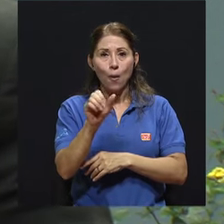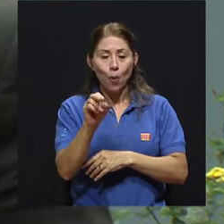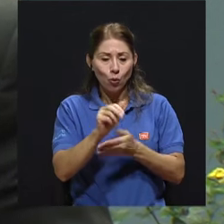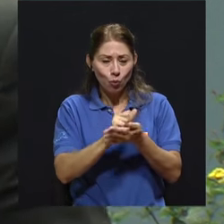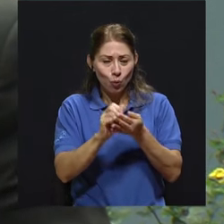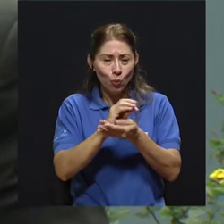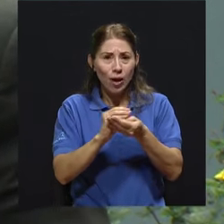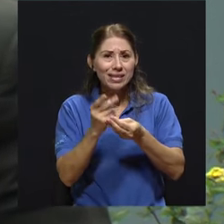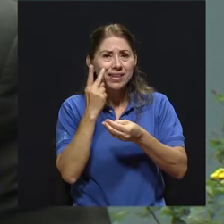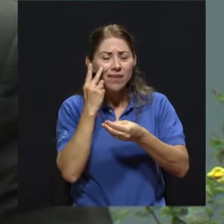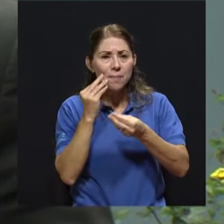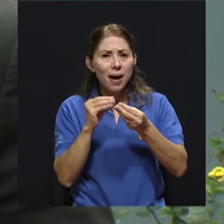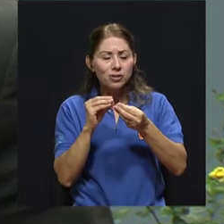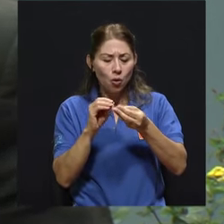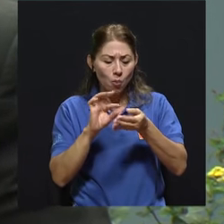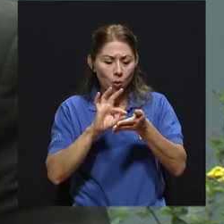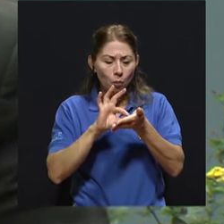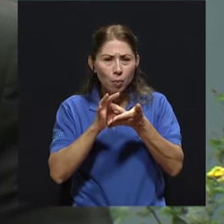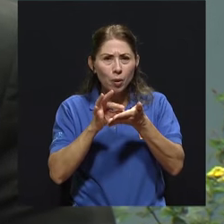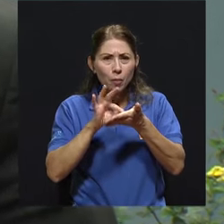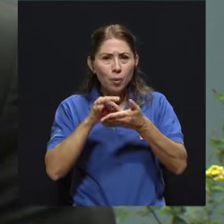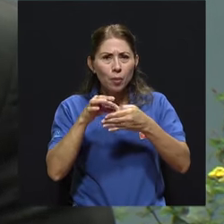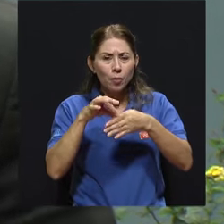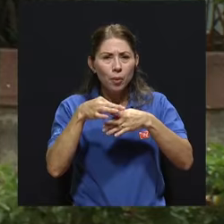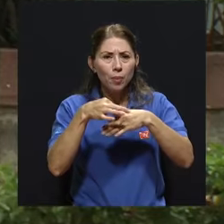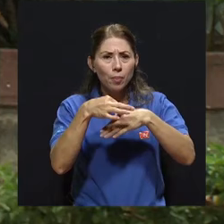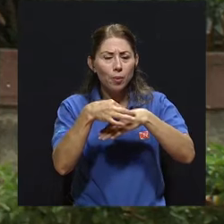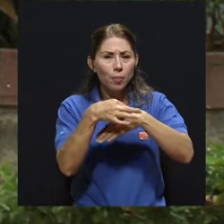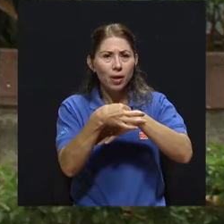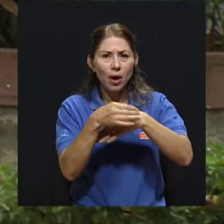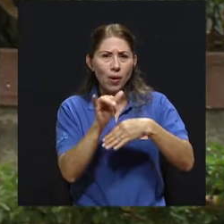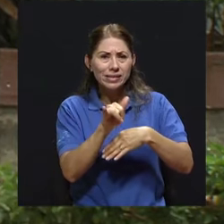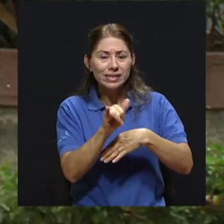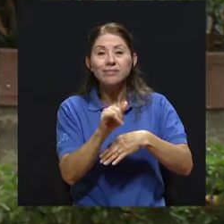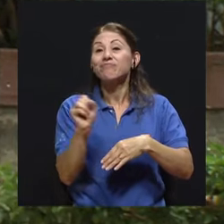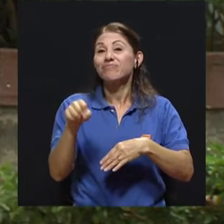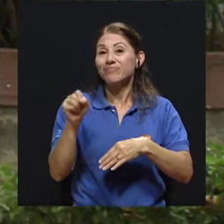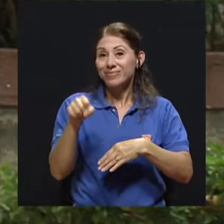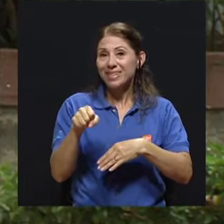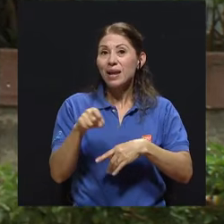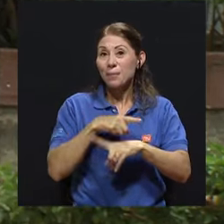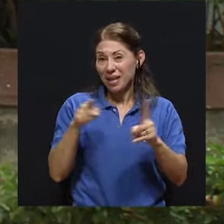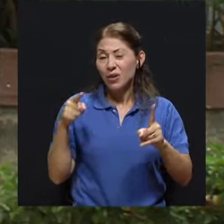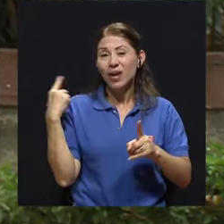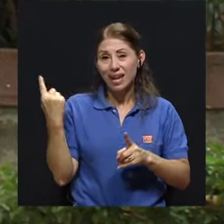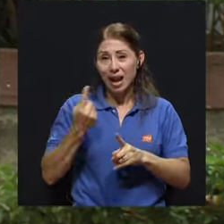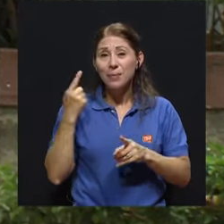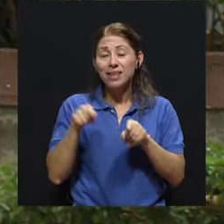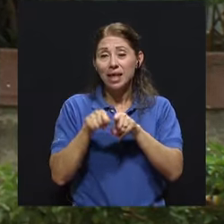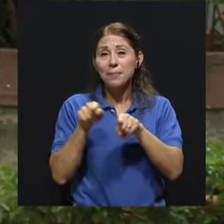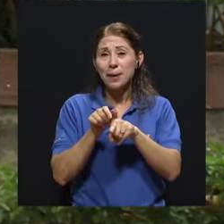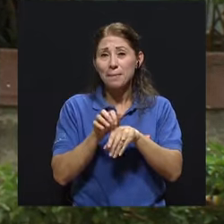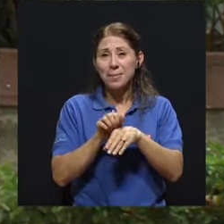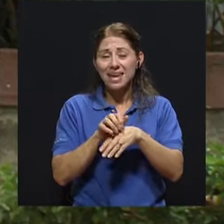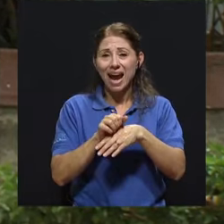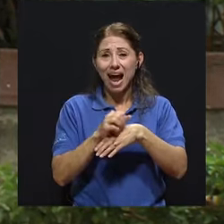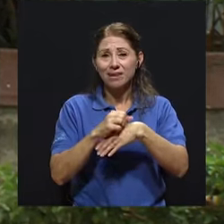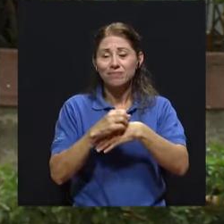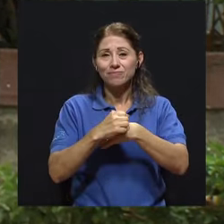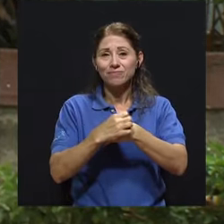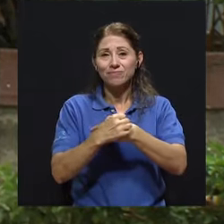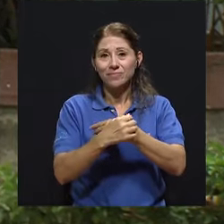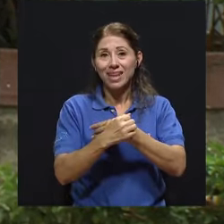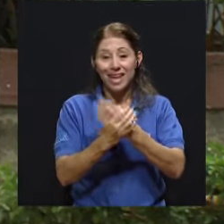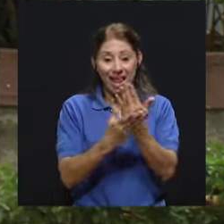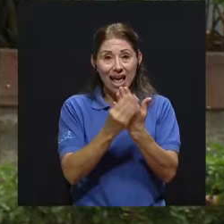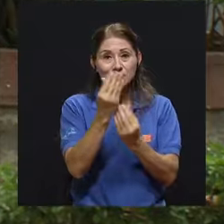que ustedes ven más es una descamación y ese tipo de cosas. Hay descamación, pero generalmente también pica.